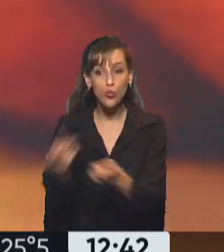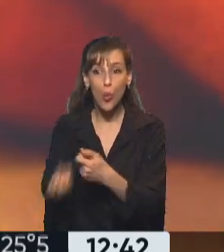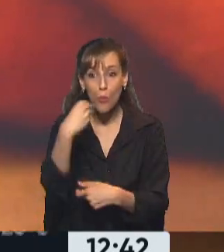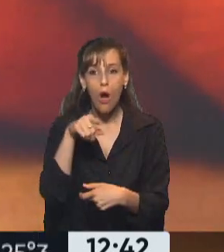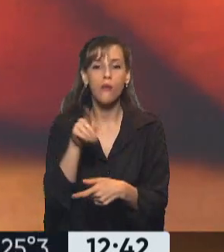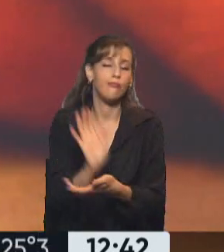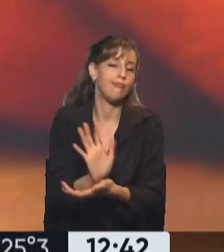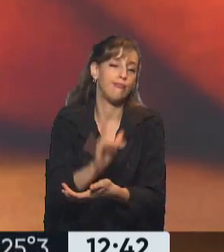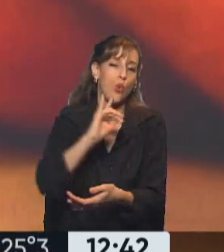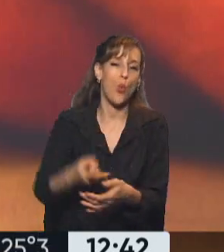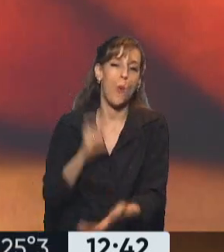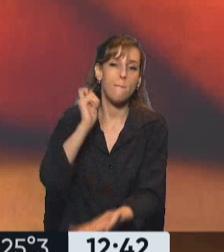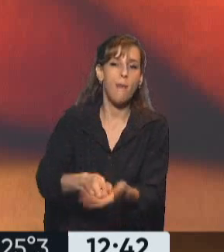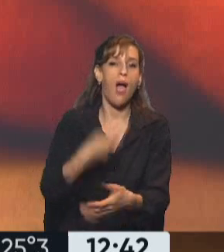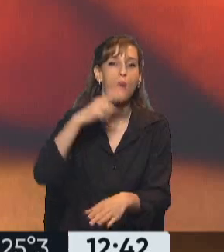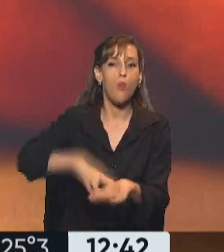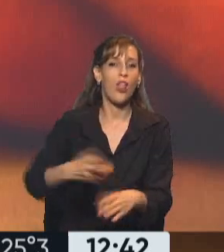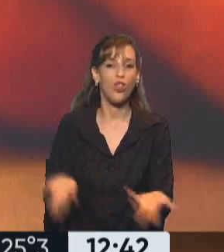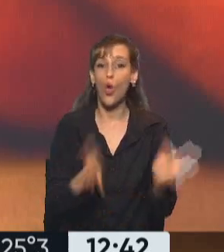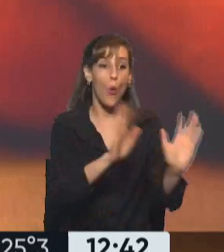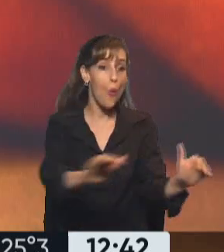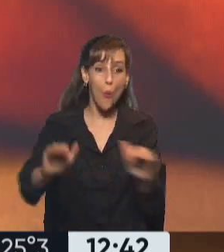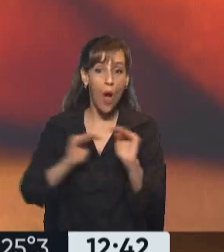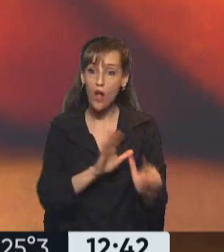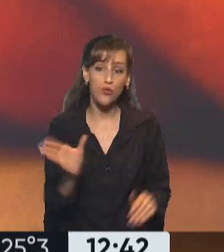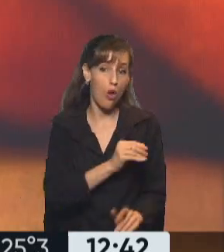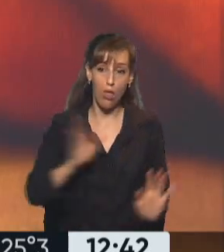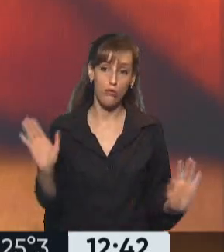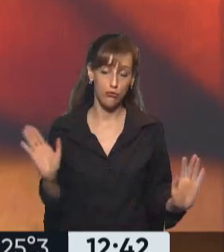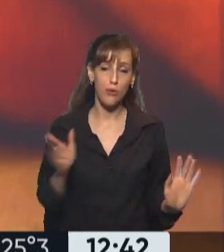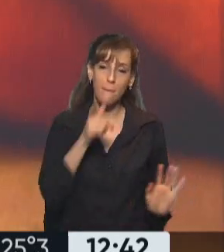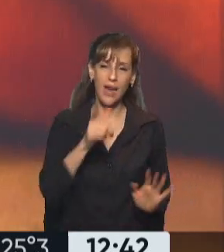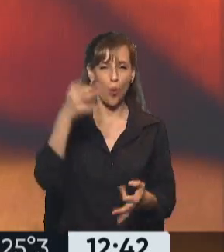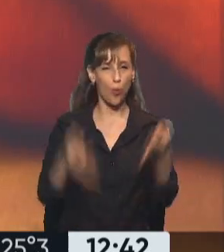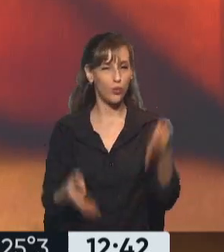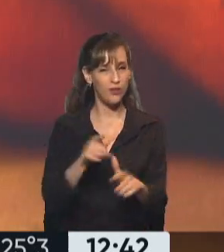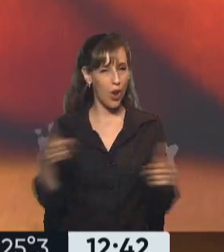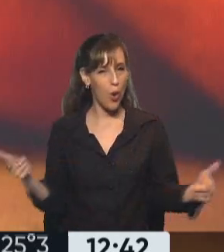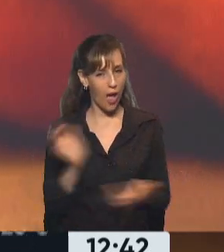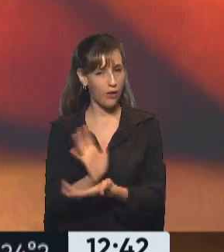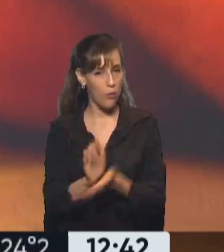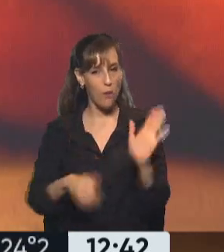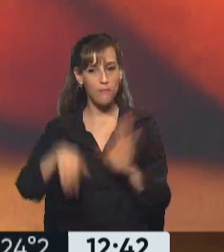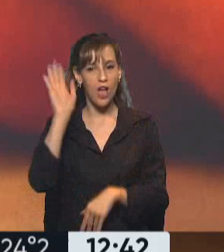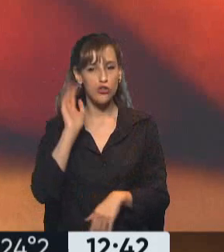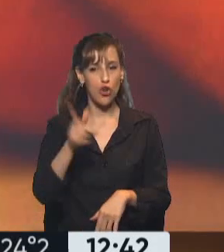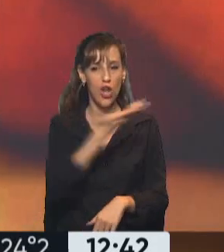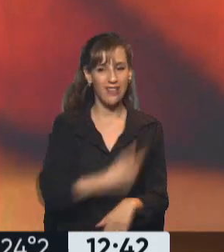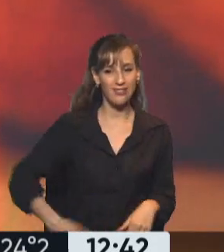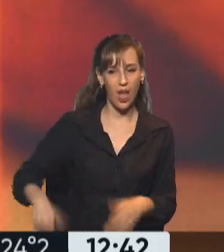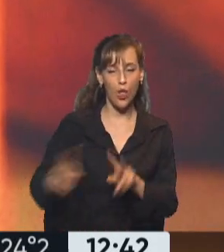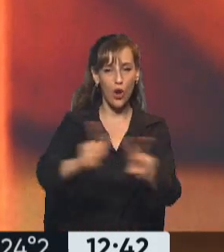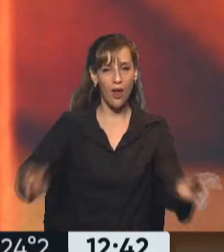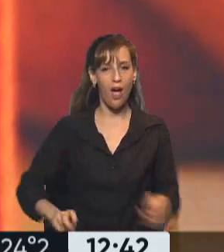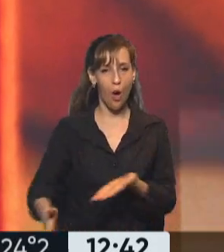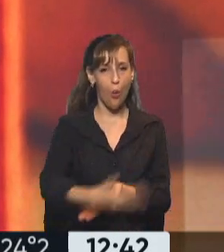Estado. Uno podría decir, esto a priori parece injusto. Es que sí, lo es. Es injusto que la mayoría de la recaudación estatal fundamentalmente la